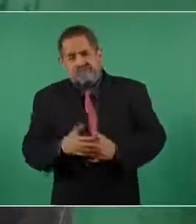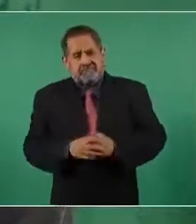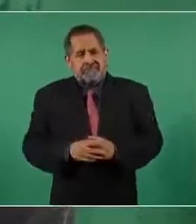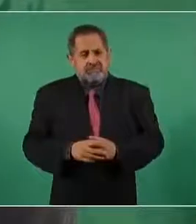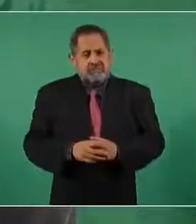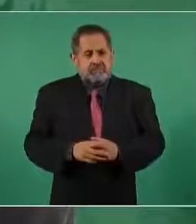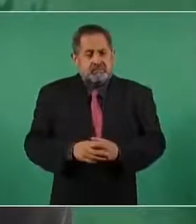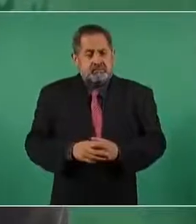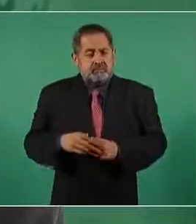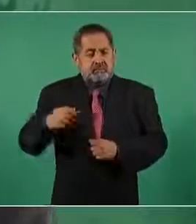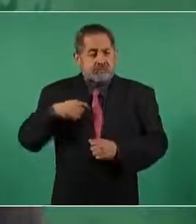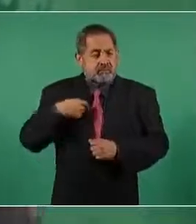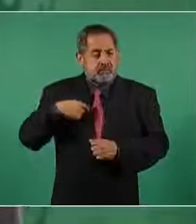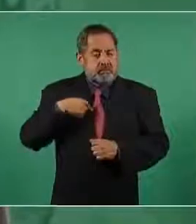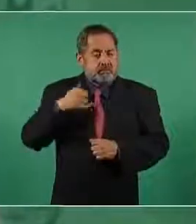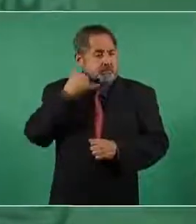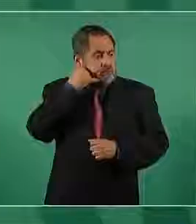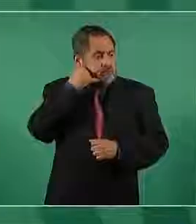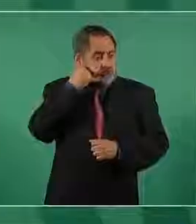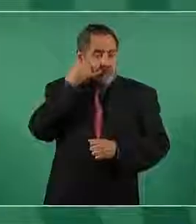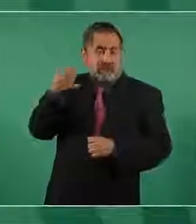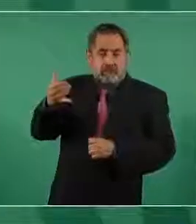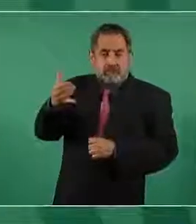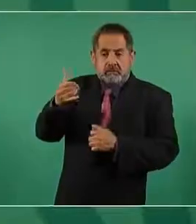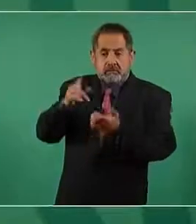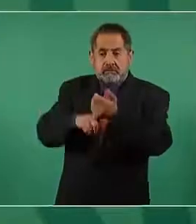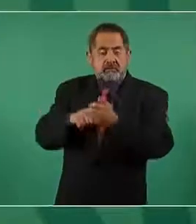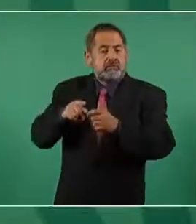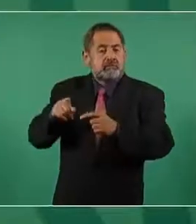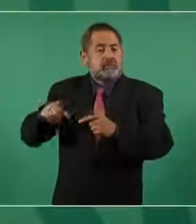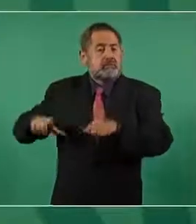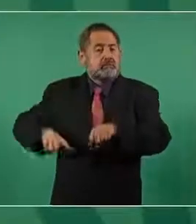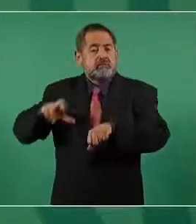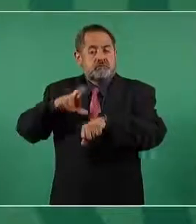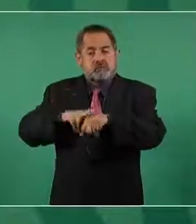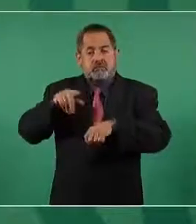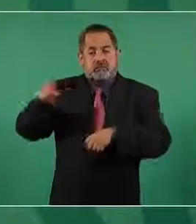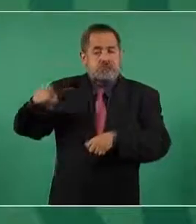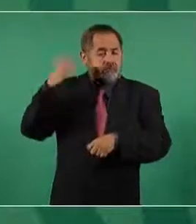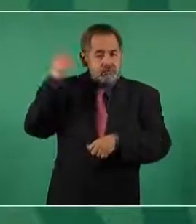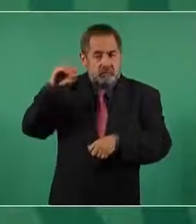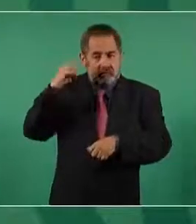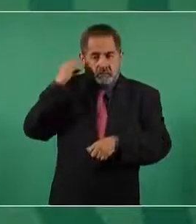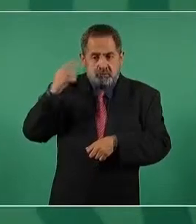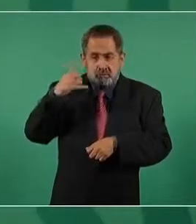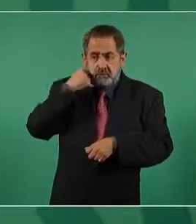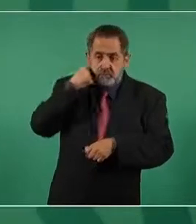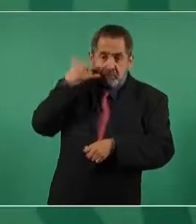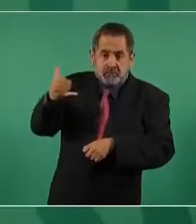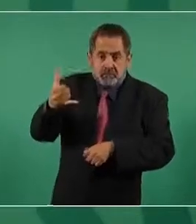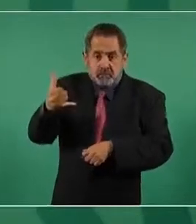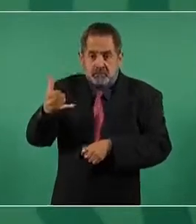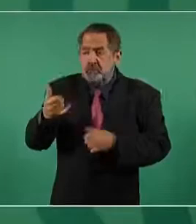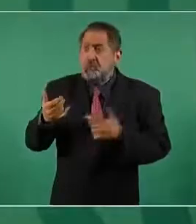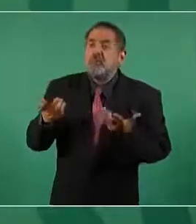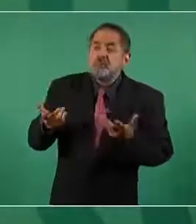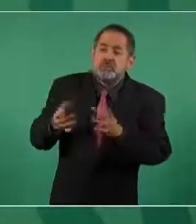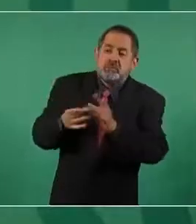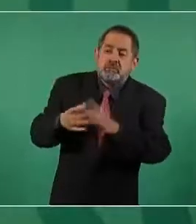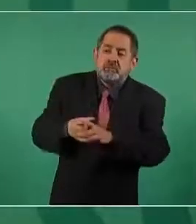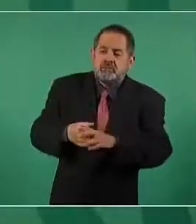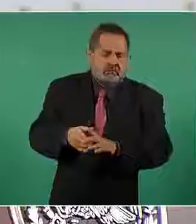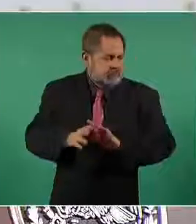Agarré el teléfono, le hablé al gobernador de Oaxaca y ahí